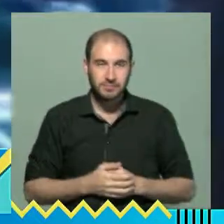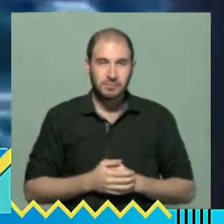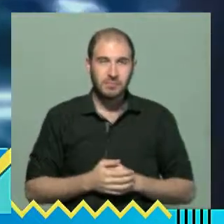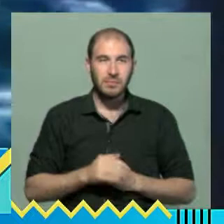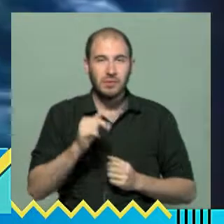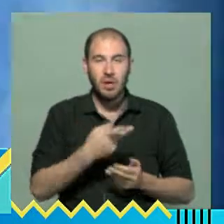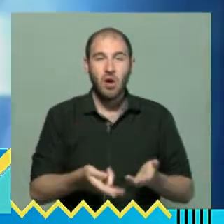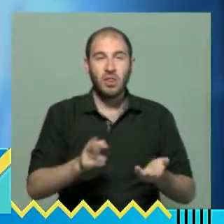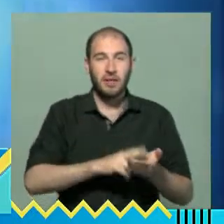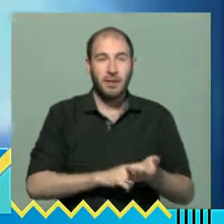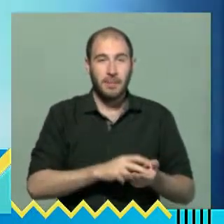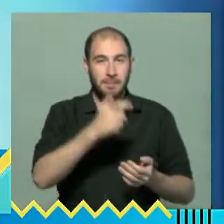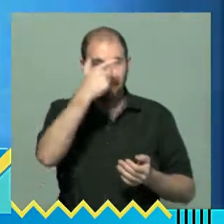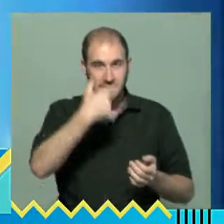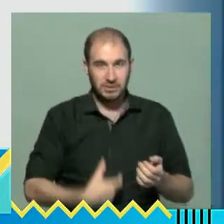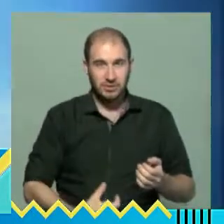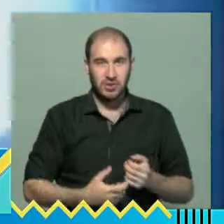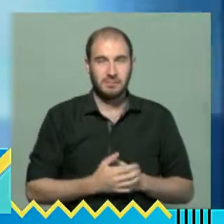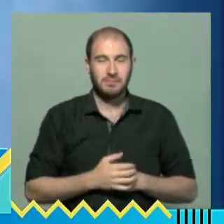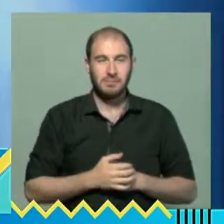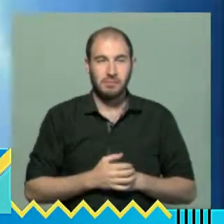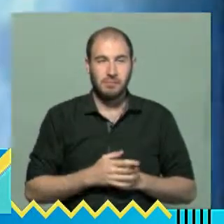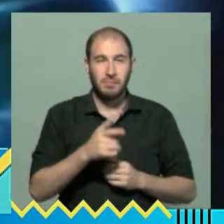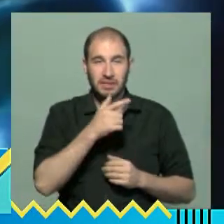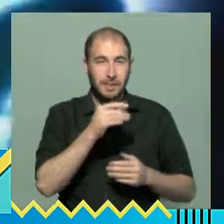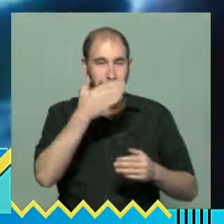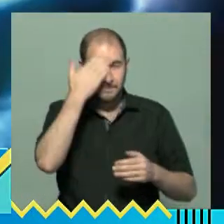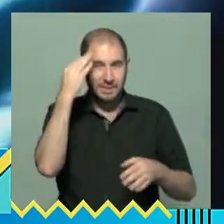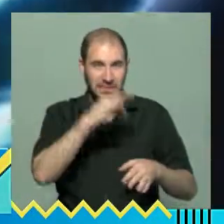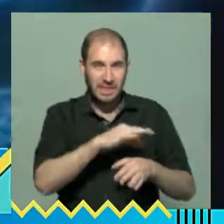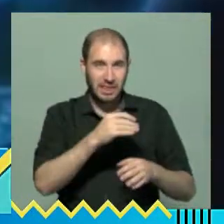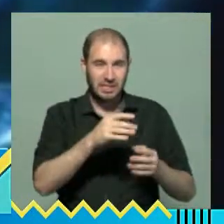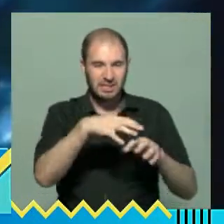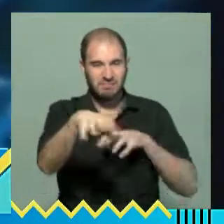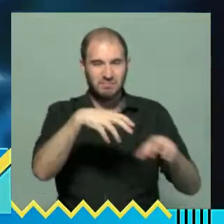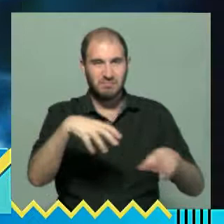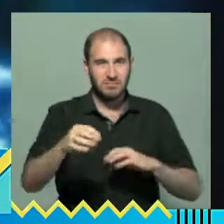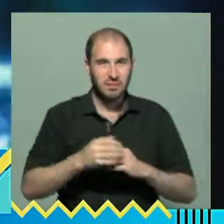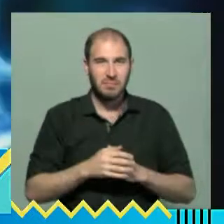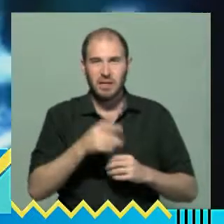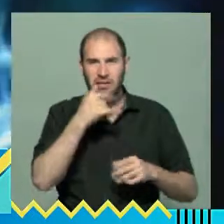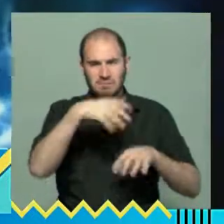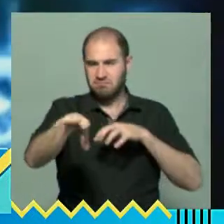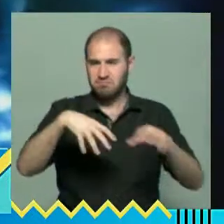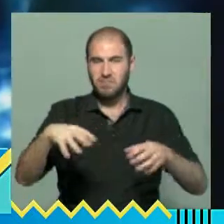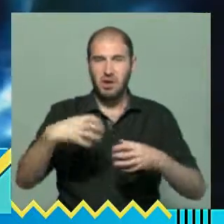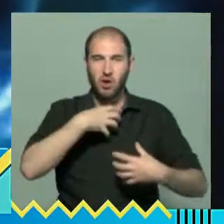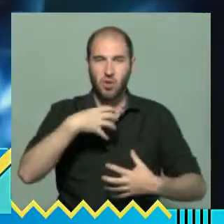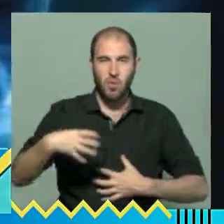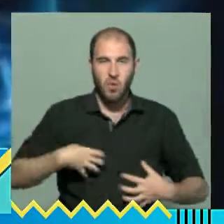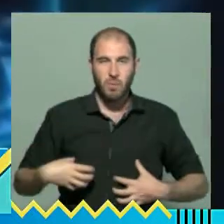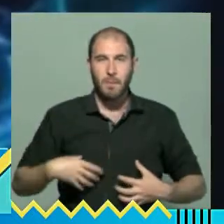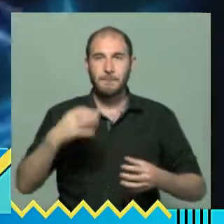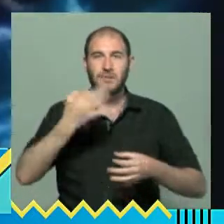de volver a pensar en el ser humano, en principio, en un paciente que era desintegrado, derivado en pedacitos, en órganos a